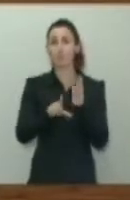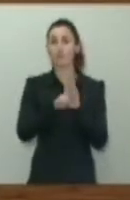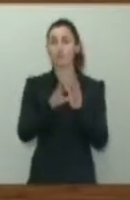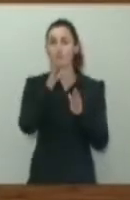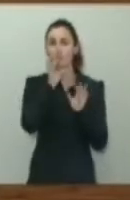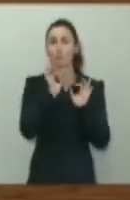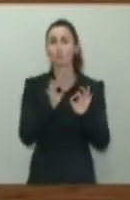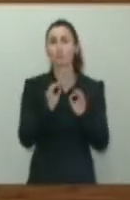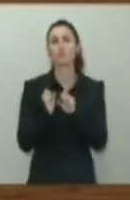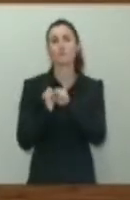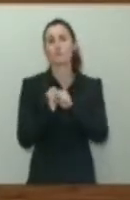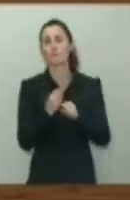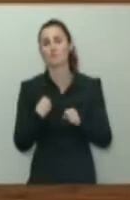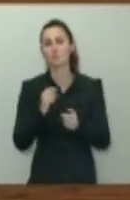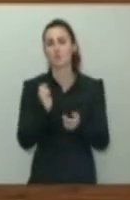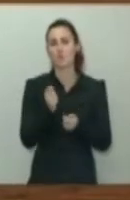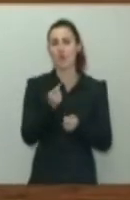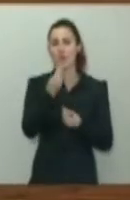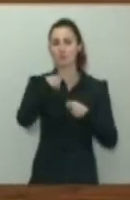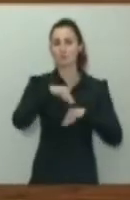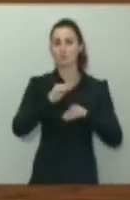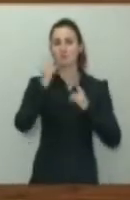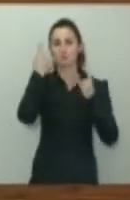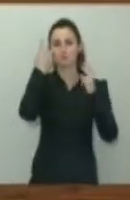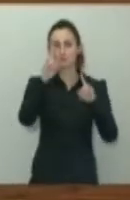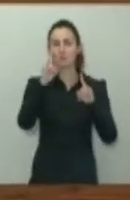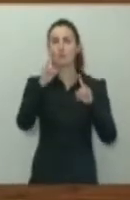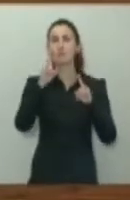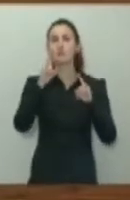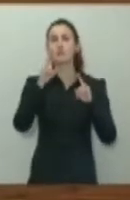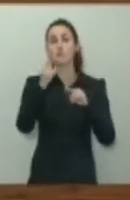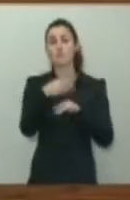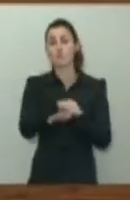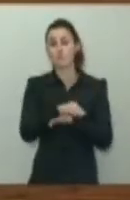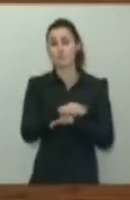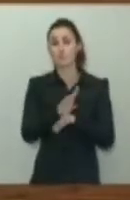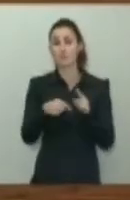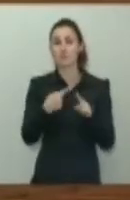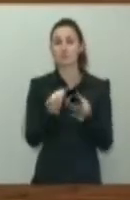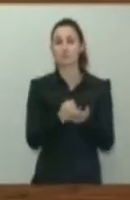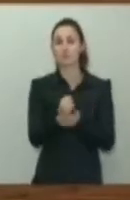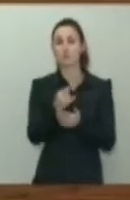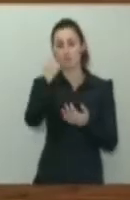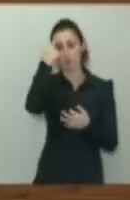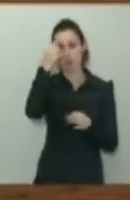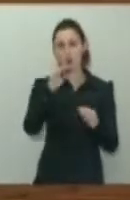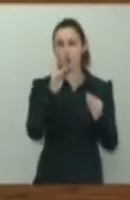de no sujeción y exención del pago a los agricultores y ganaderos, muestra falta de coherencia.